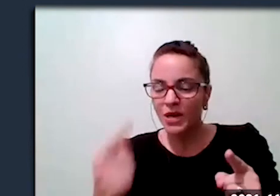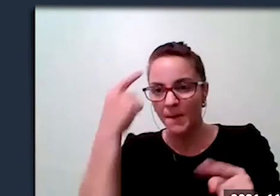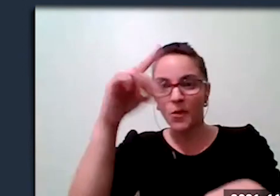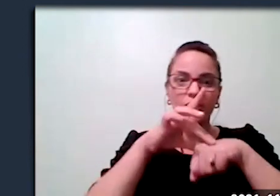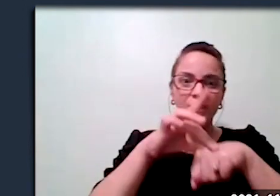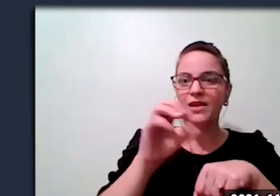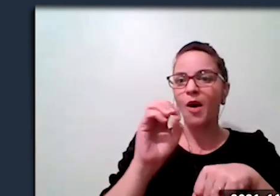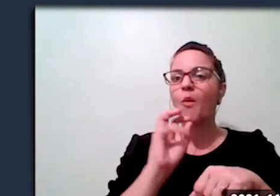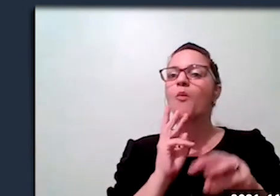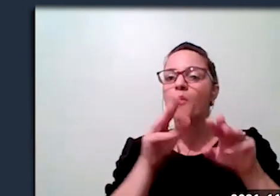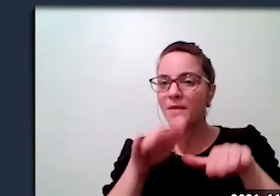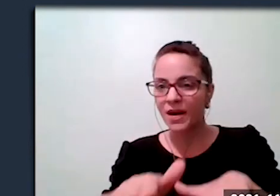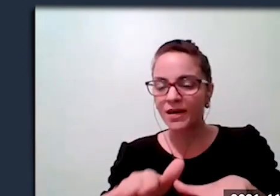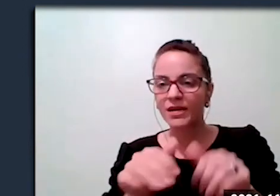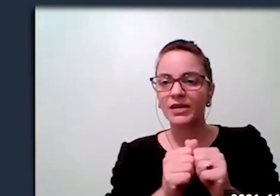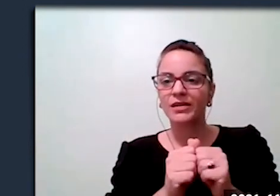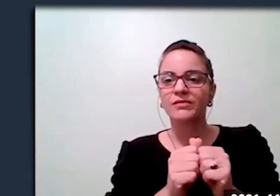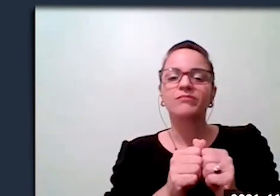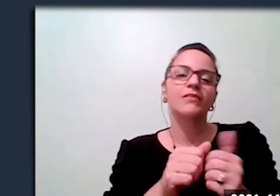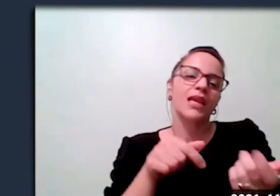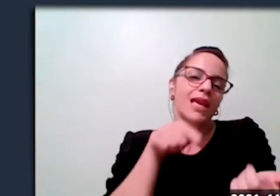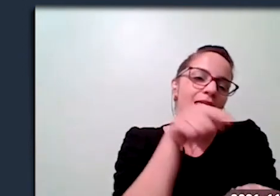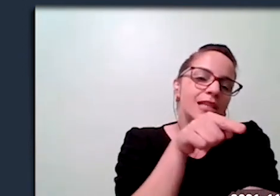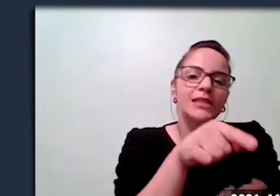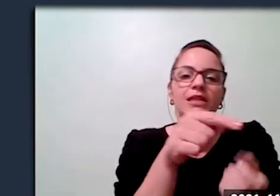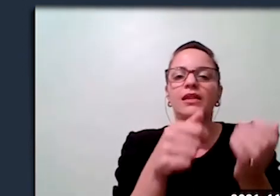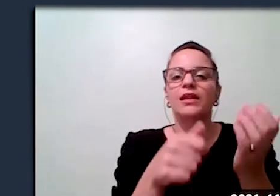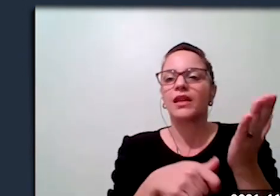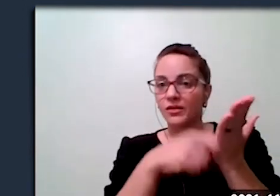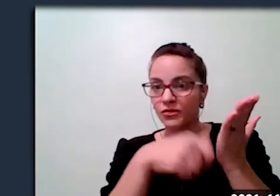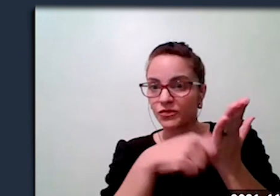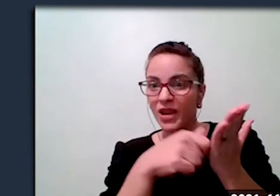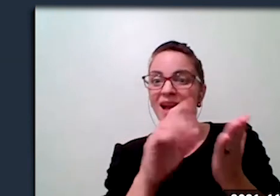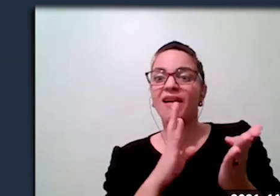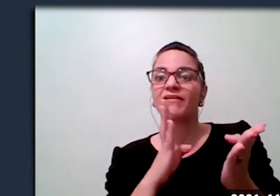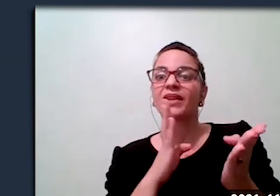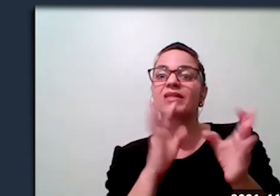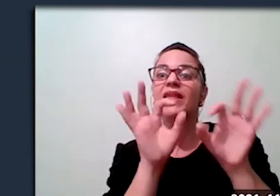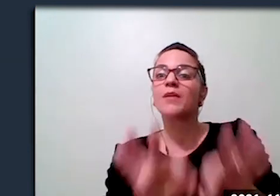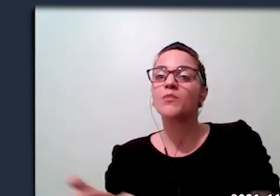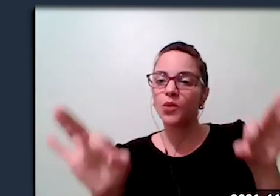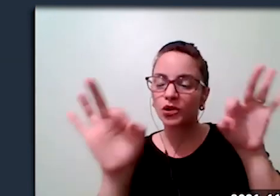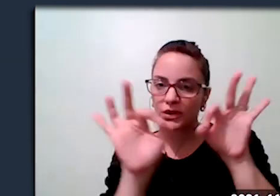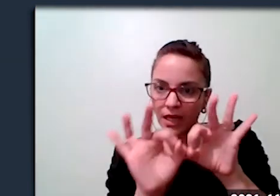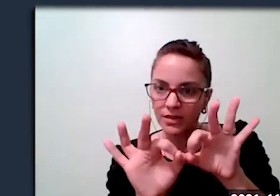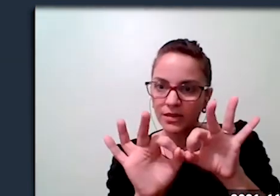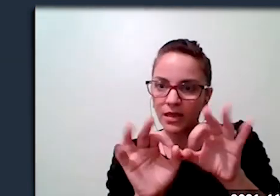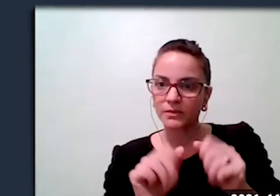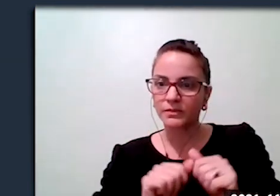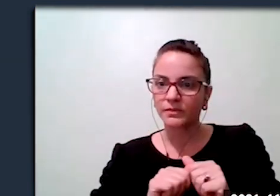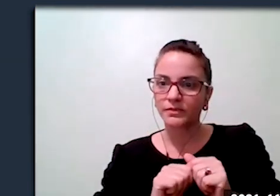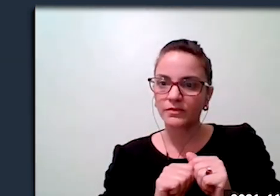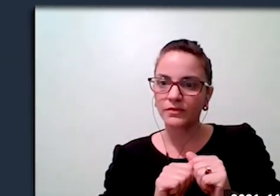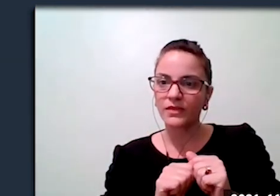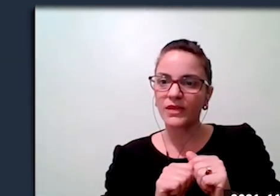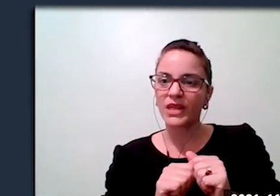y reflexiona sobre todas las dimensiones del estuario y su importancia, cronotopo líquido y líquido, tiempo